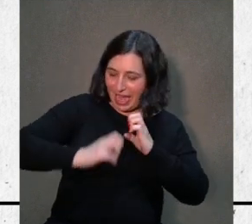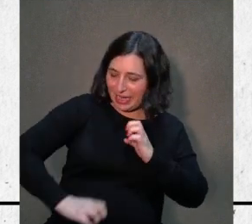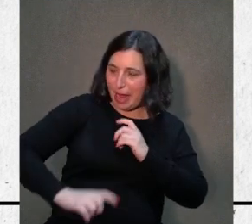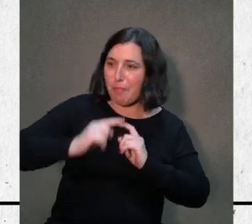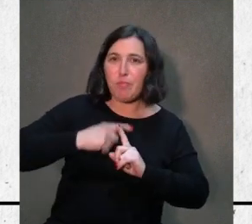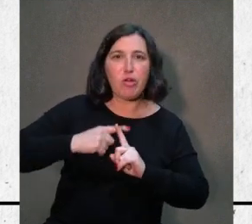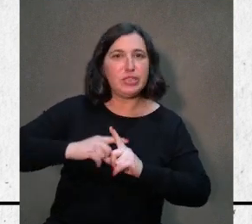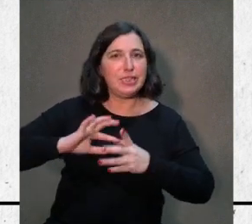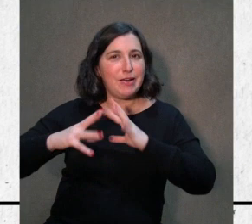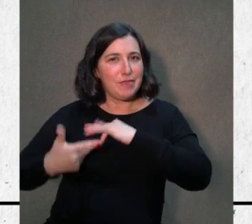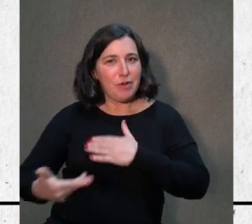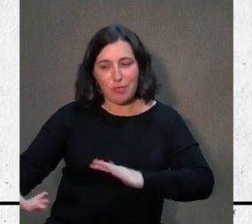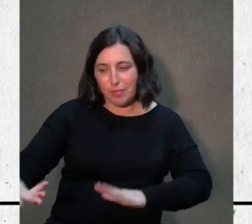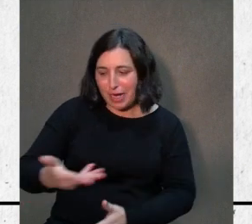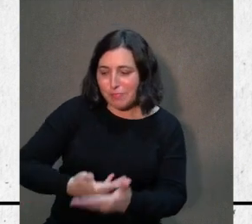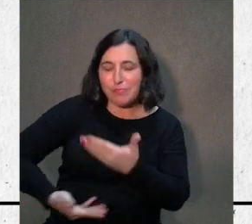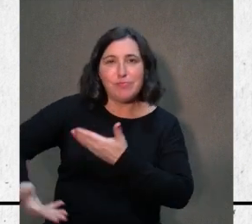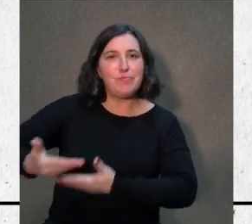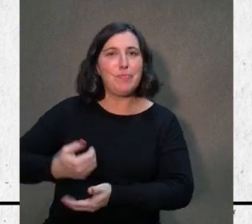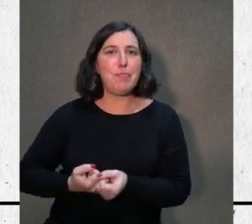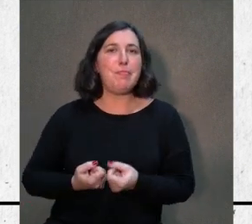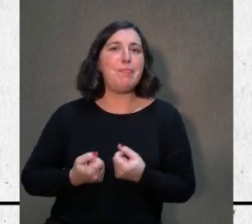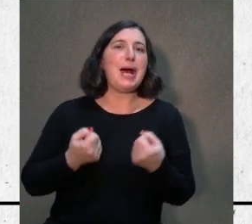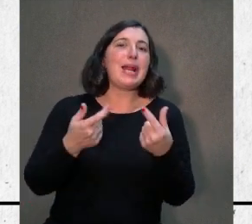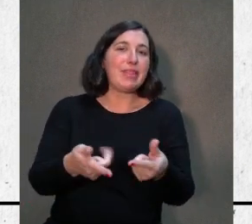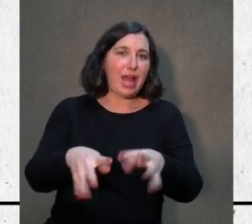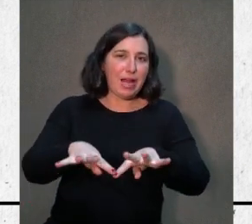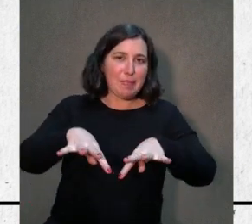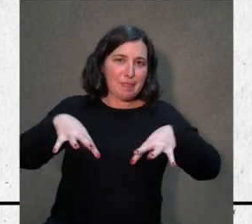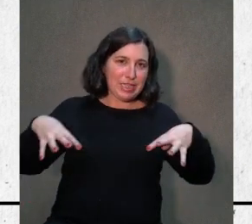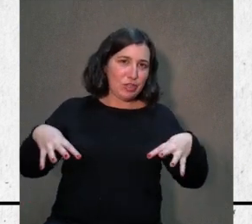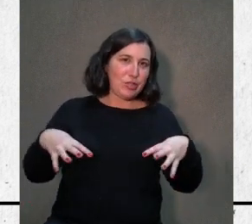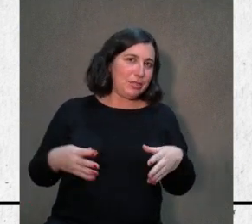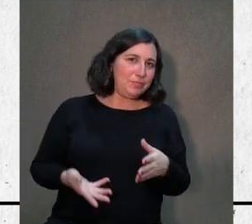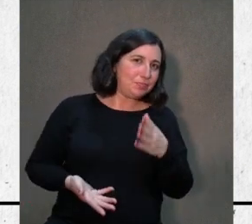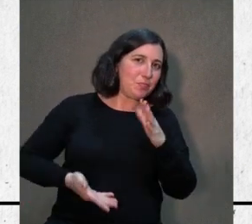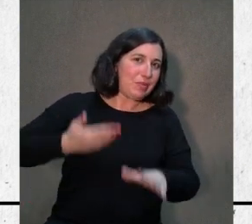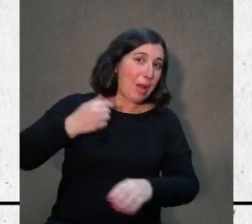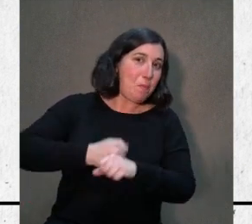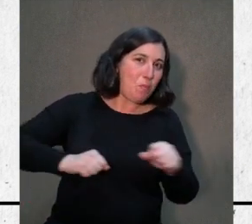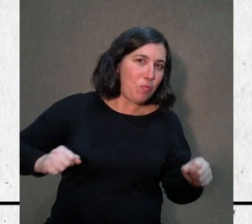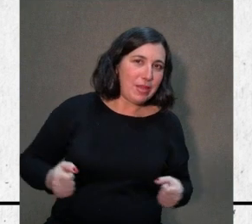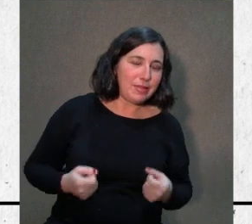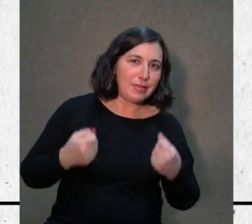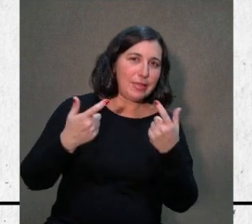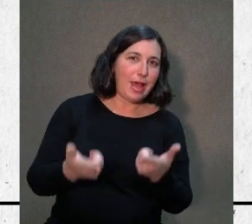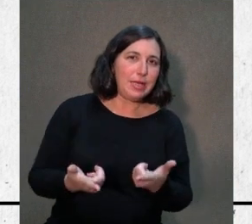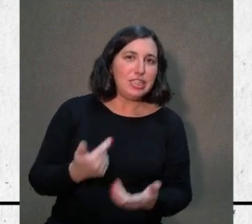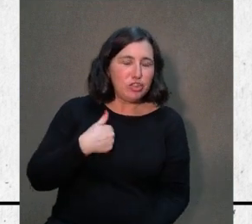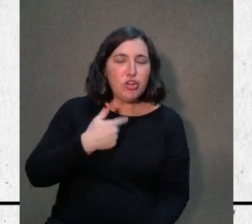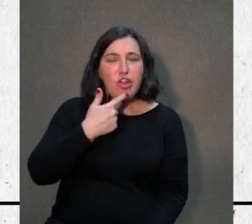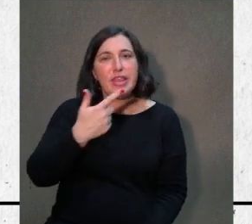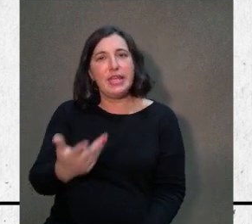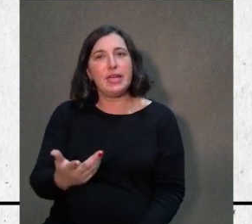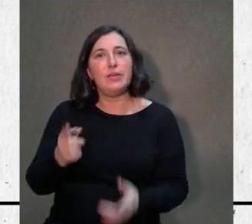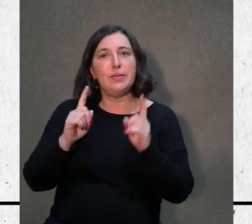energía, o de hacer una artesanía para poder brindarle a ese público lo que uno va construyendo. Y